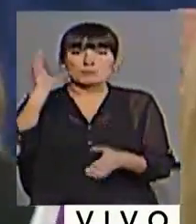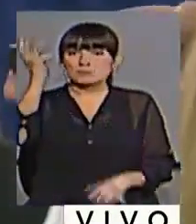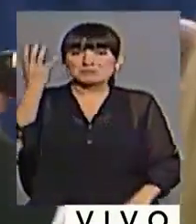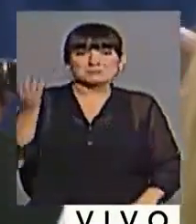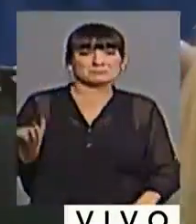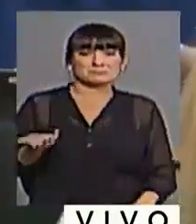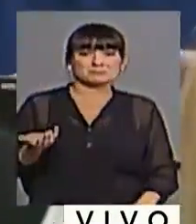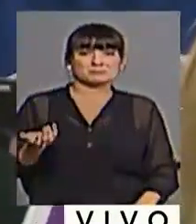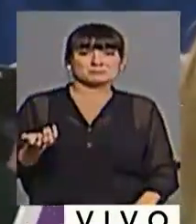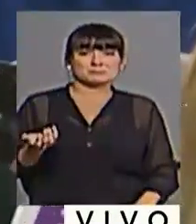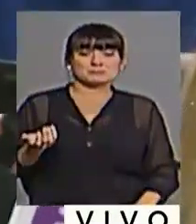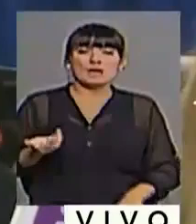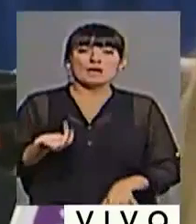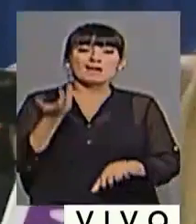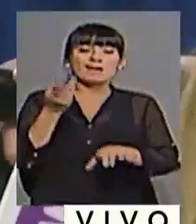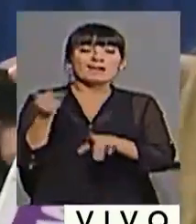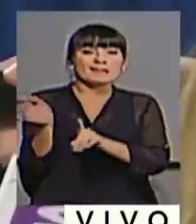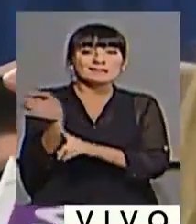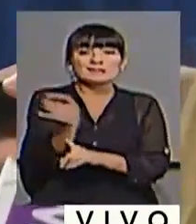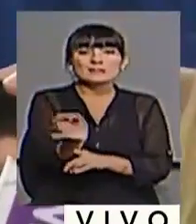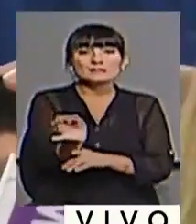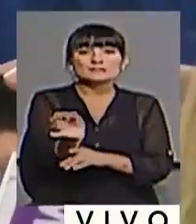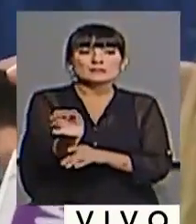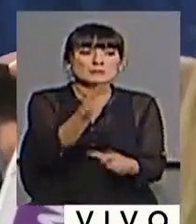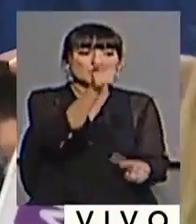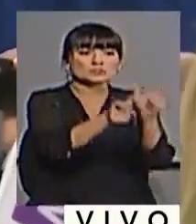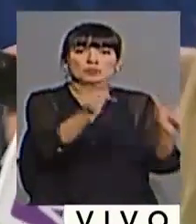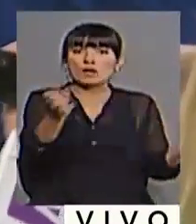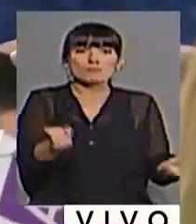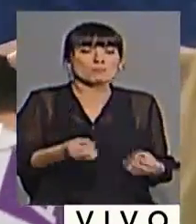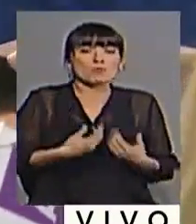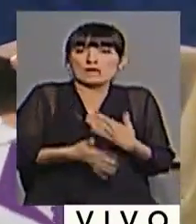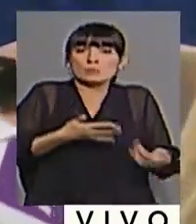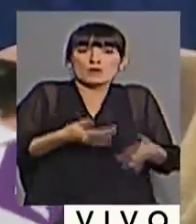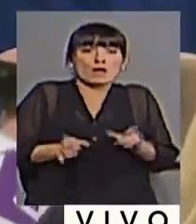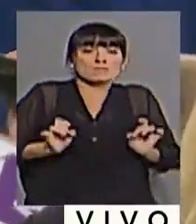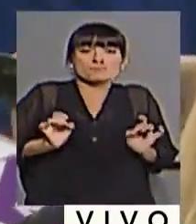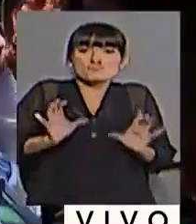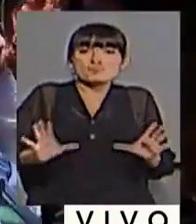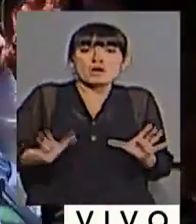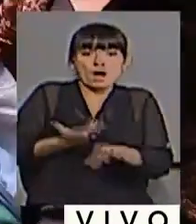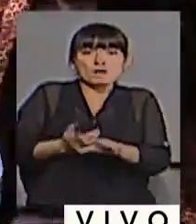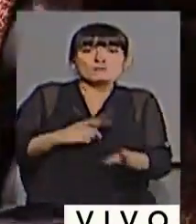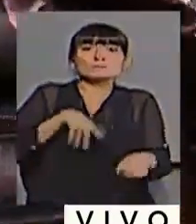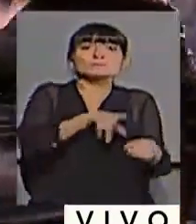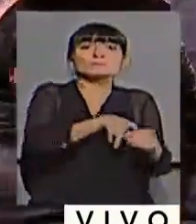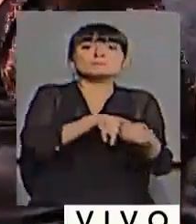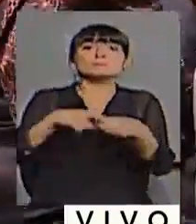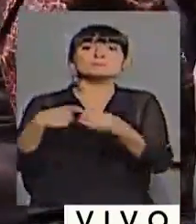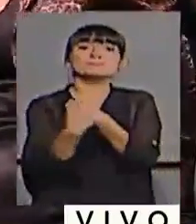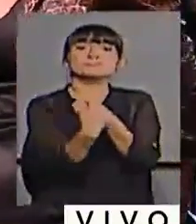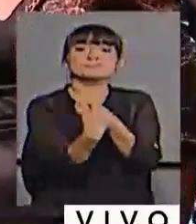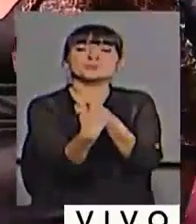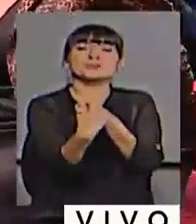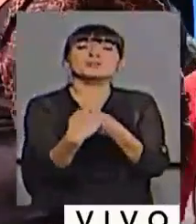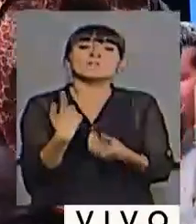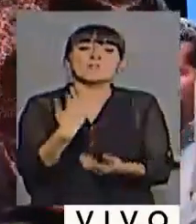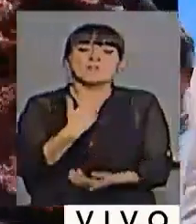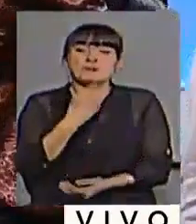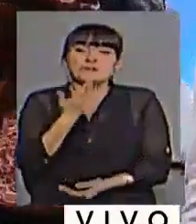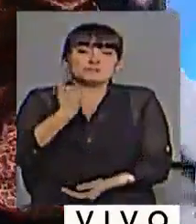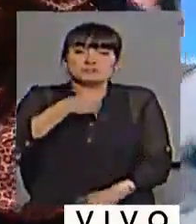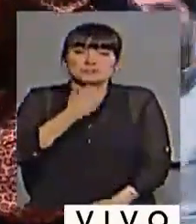Suscitado una adhesión espontánea de mucha gente. No nos interesa tener un